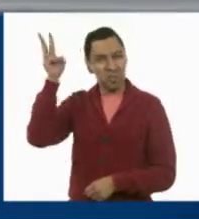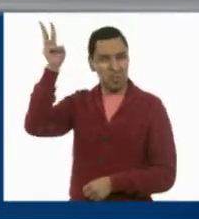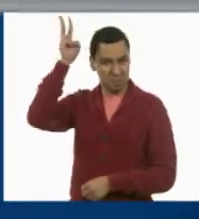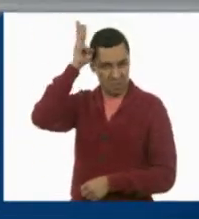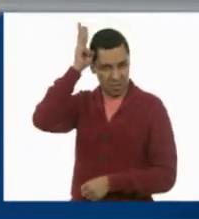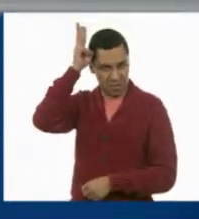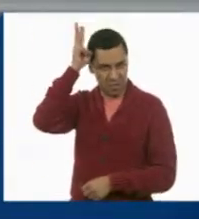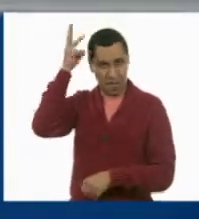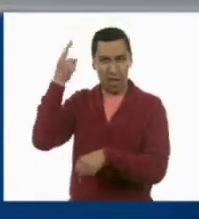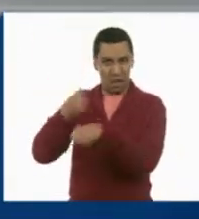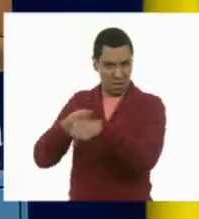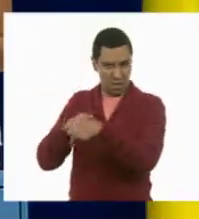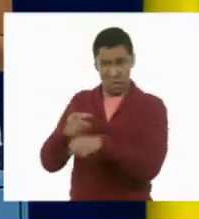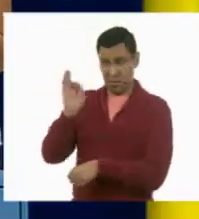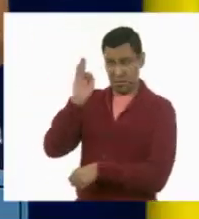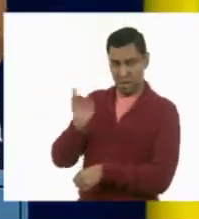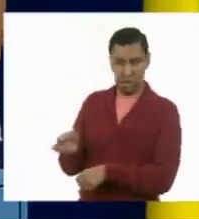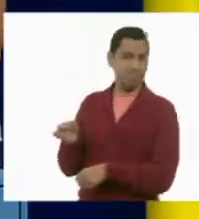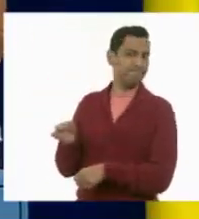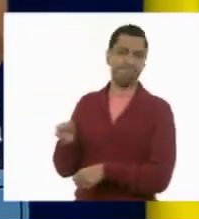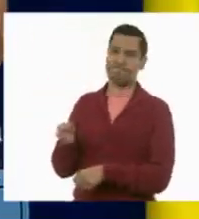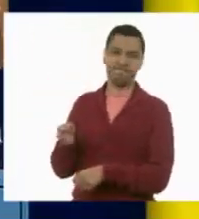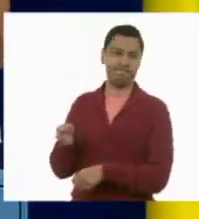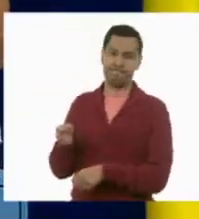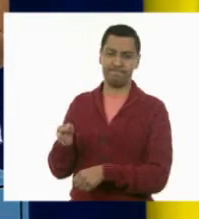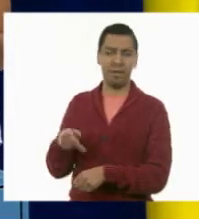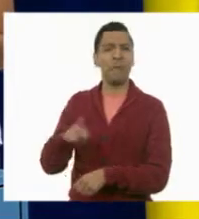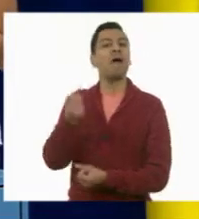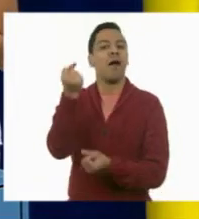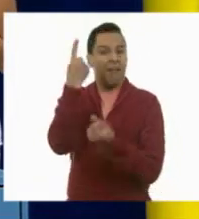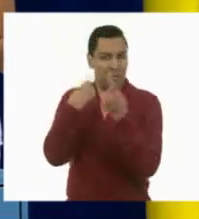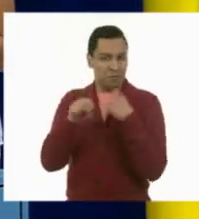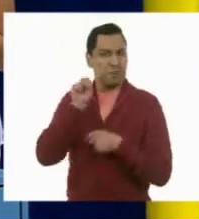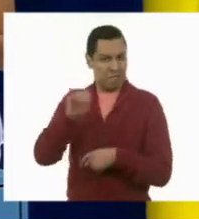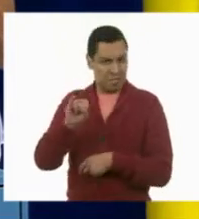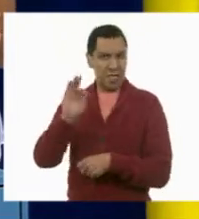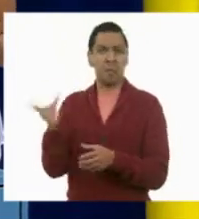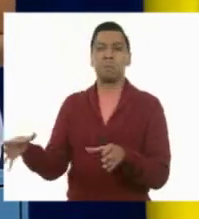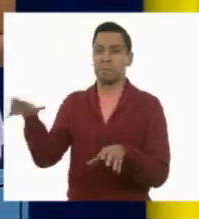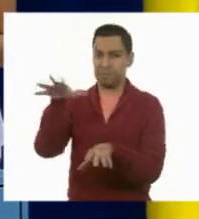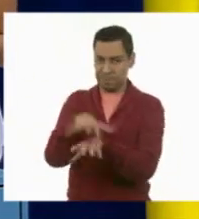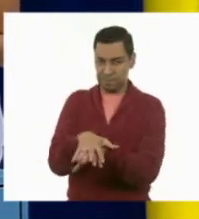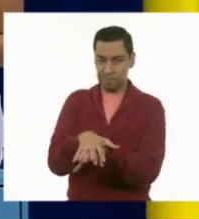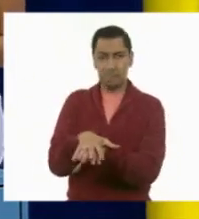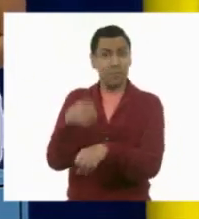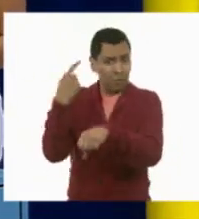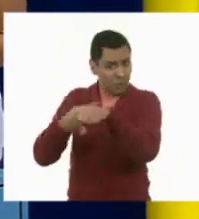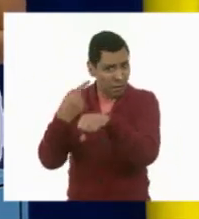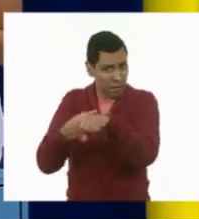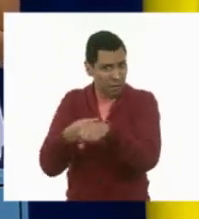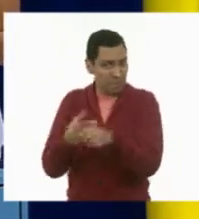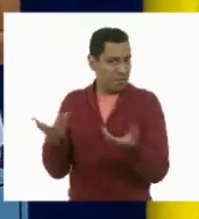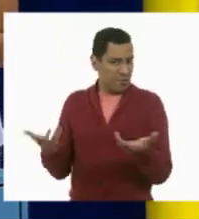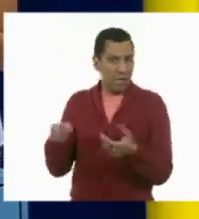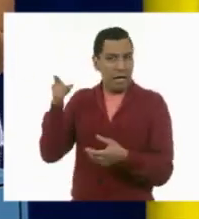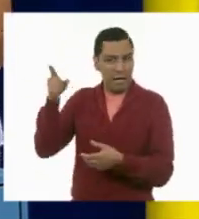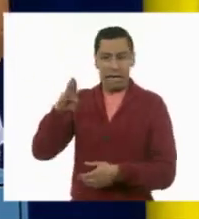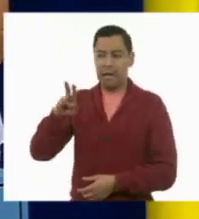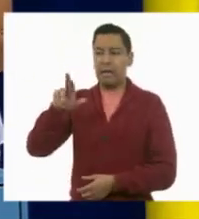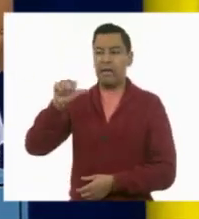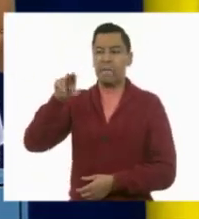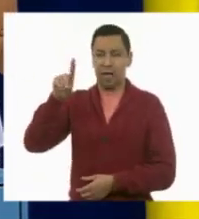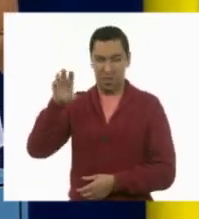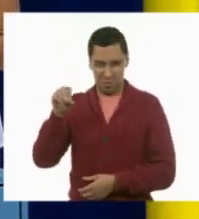tiene síndrome de Down. Exacto, pero como lo explicó el maestro, no es ninguna enfermedad. Y Brandon merece ser